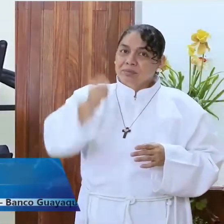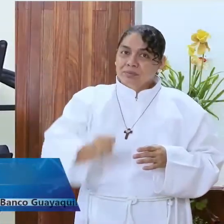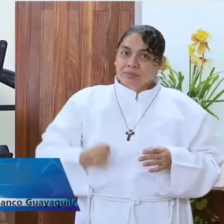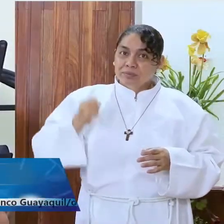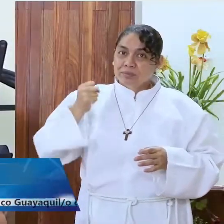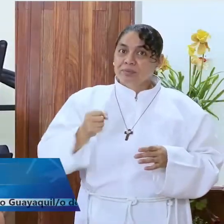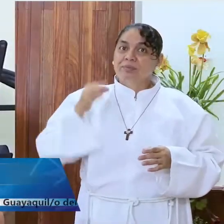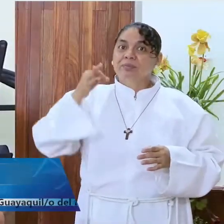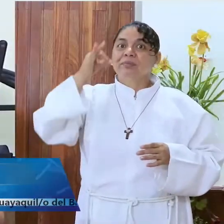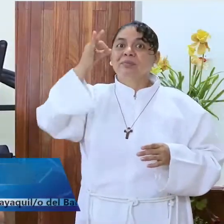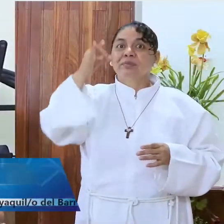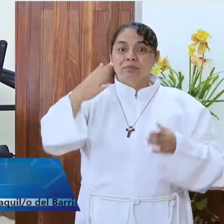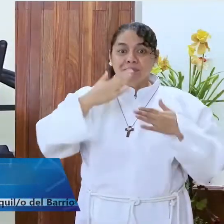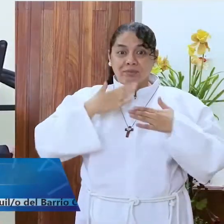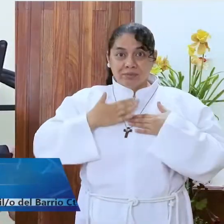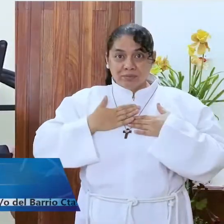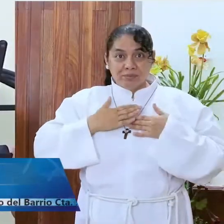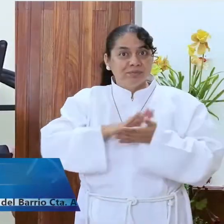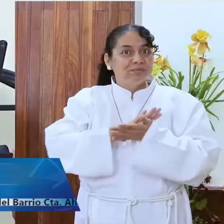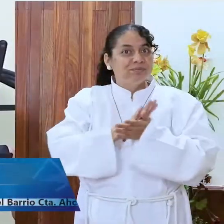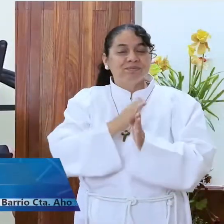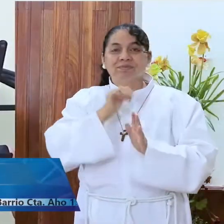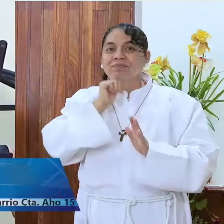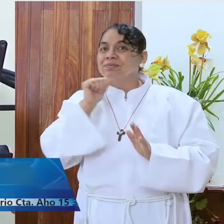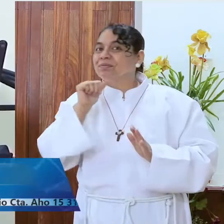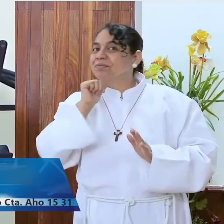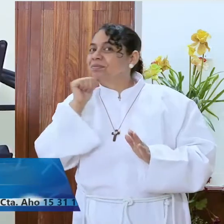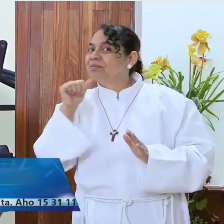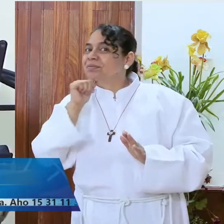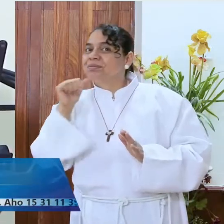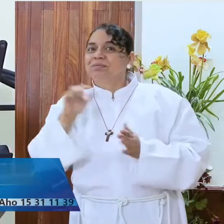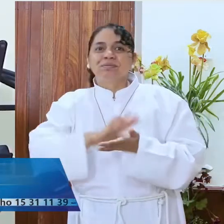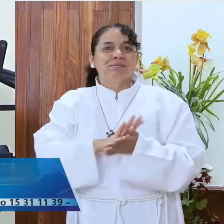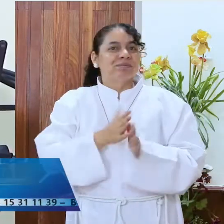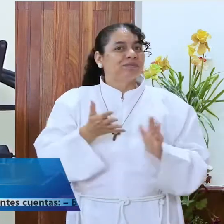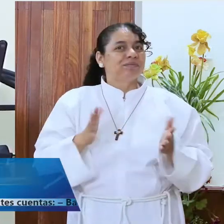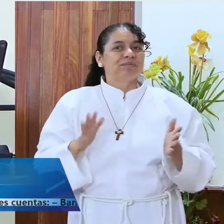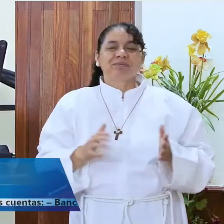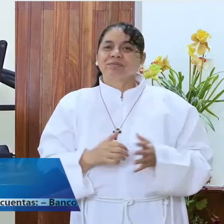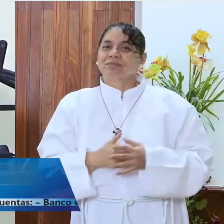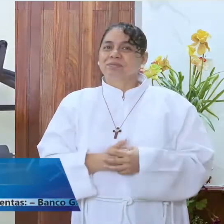o no me faltarían